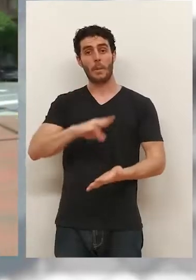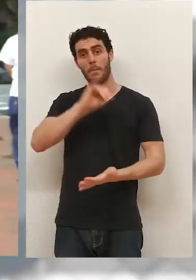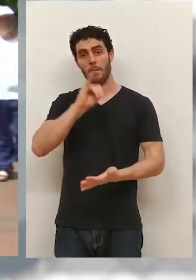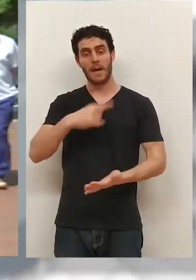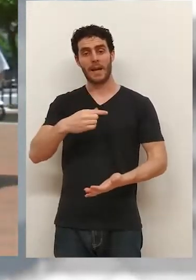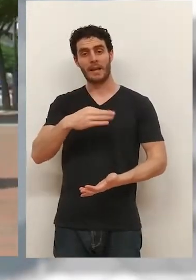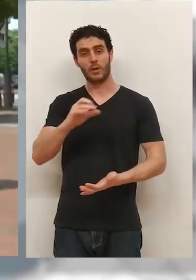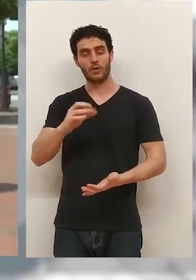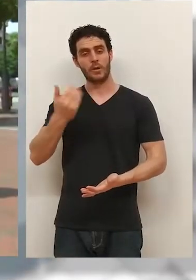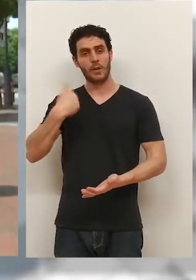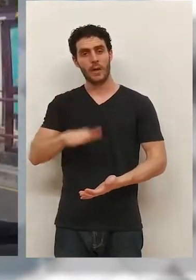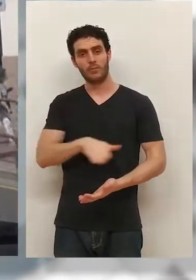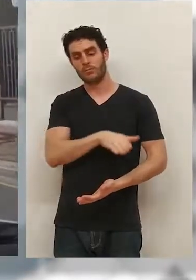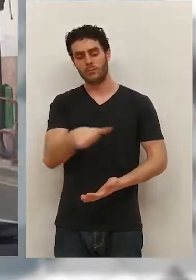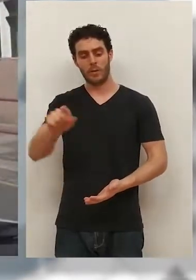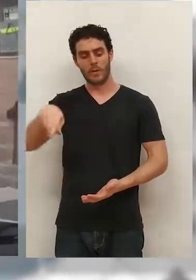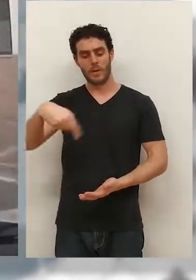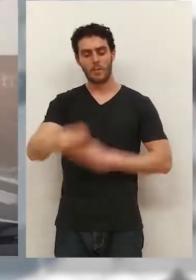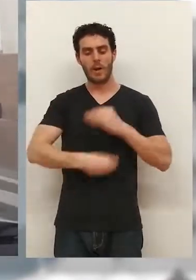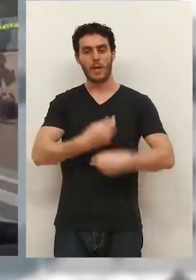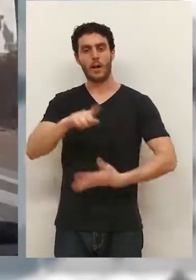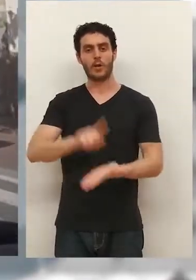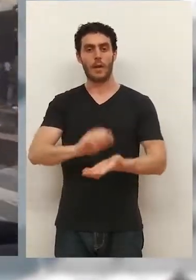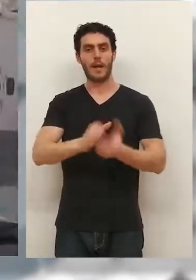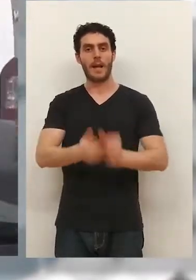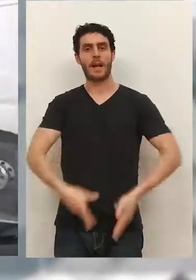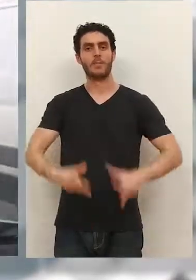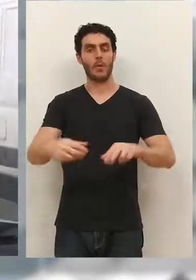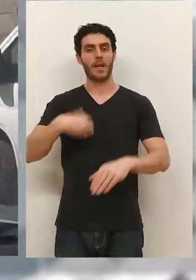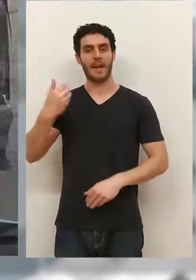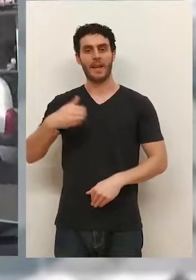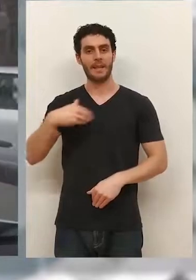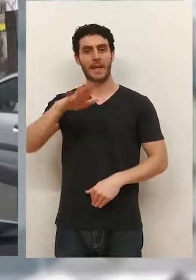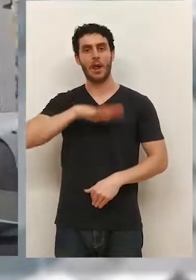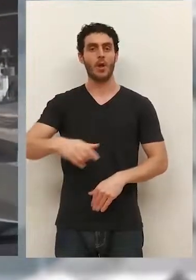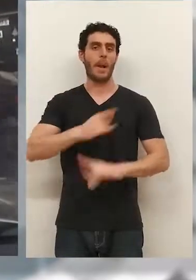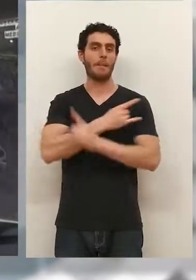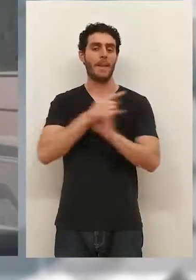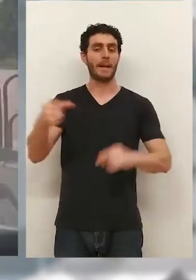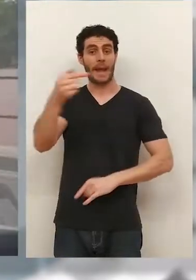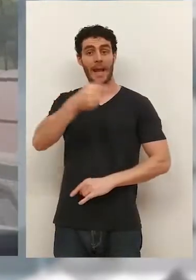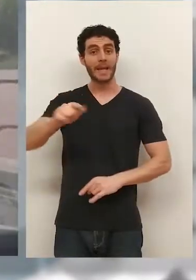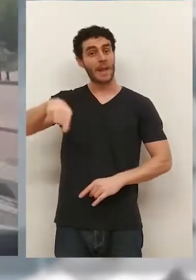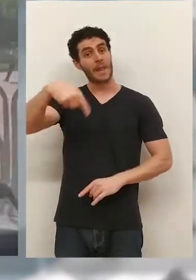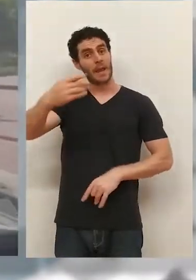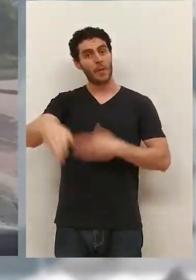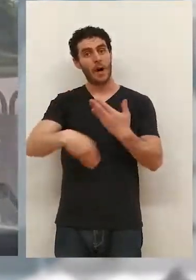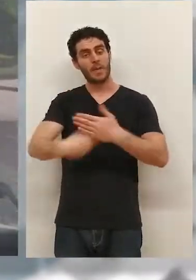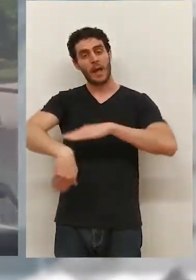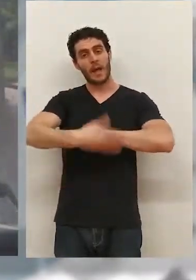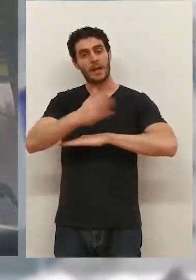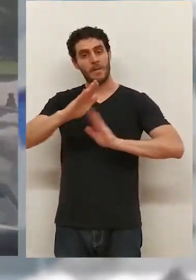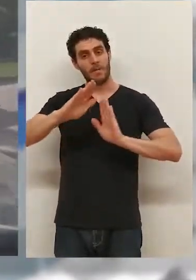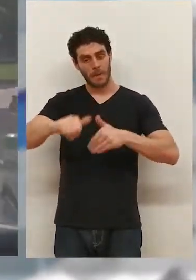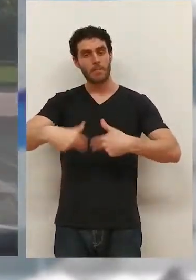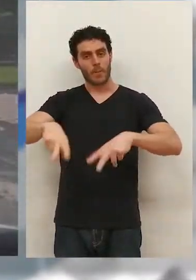Pérez Galdós, giramos ya, para luego volver a hacerlo en República Argentina, a la altura del Parque Gallarza. Seguimos hasta el final de la